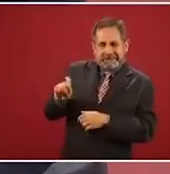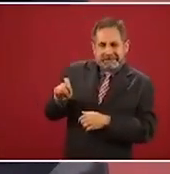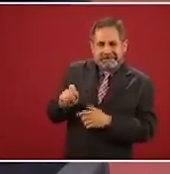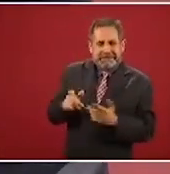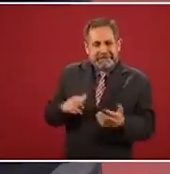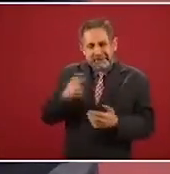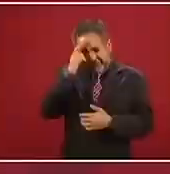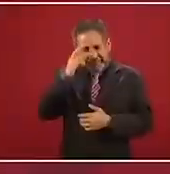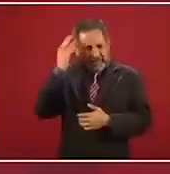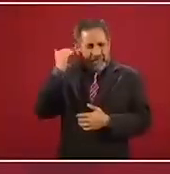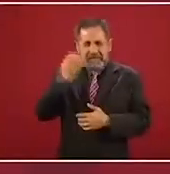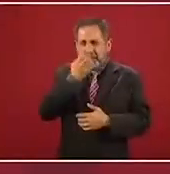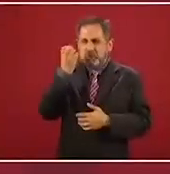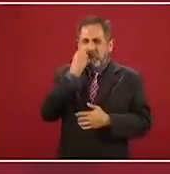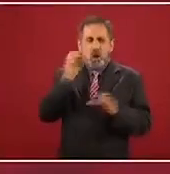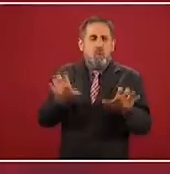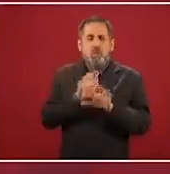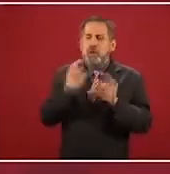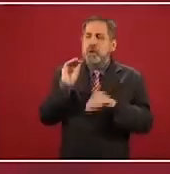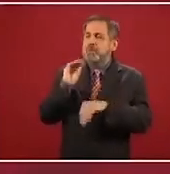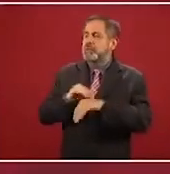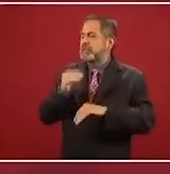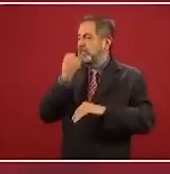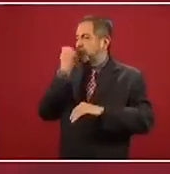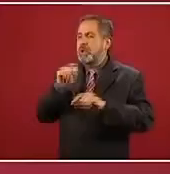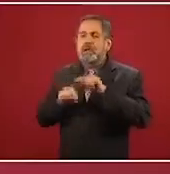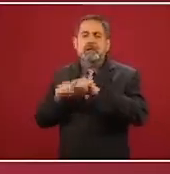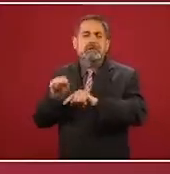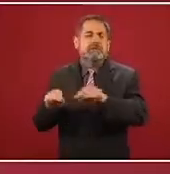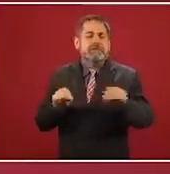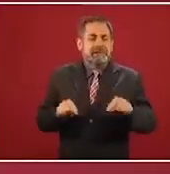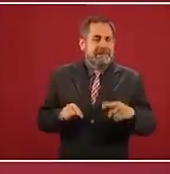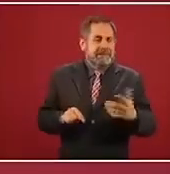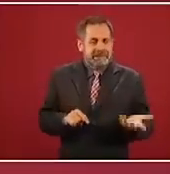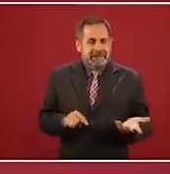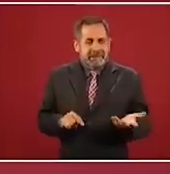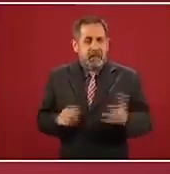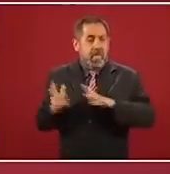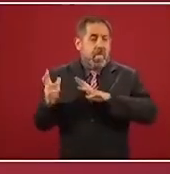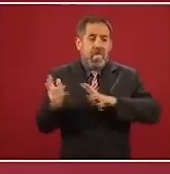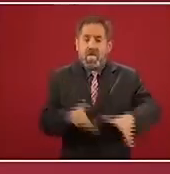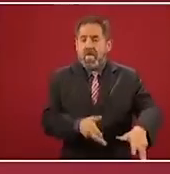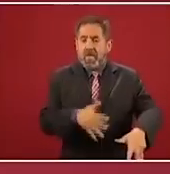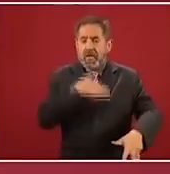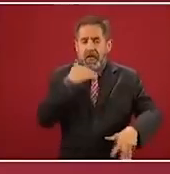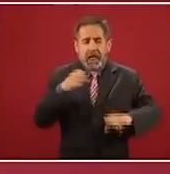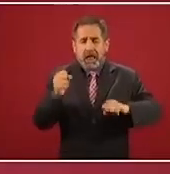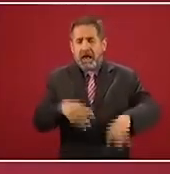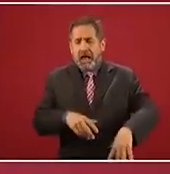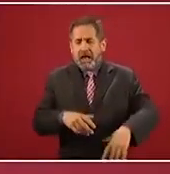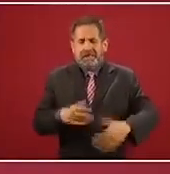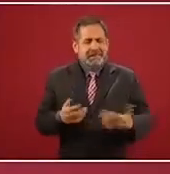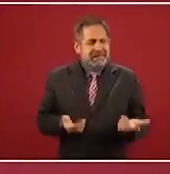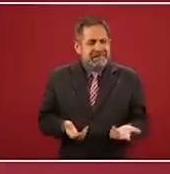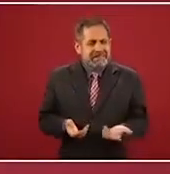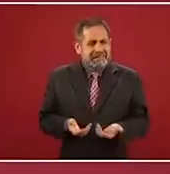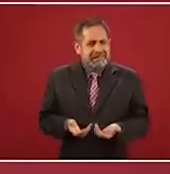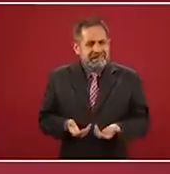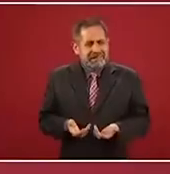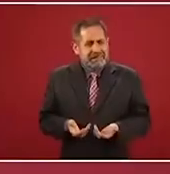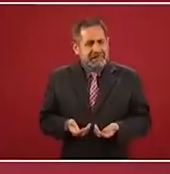de cómputo en las escuelas. Todo eso quedó tirado. Y desde luego